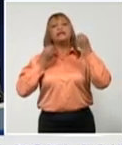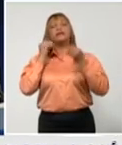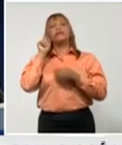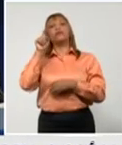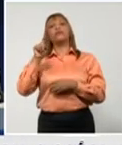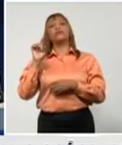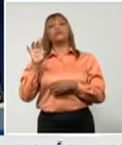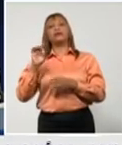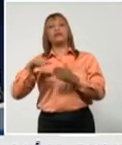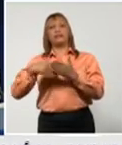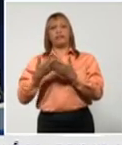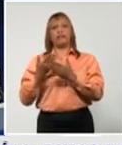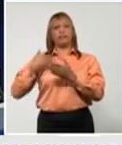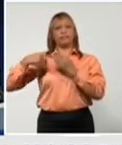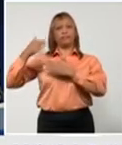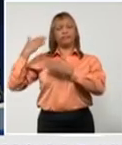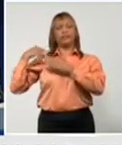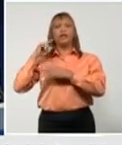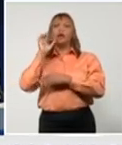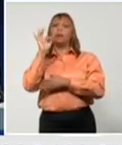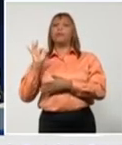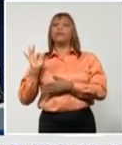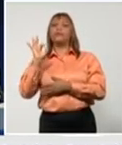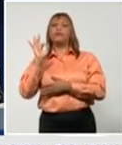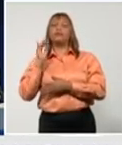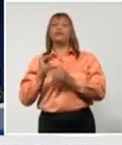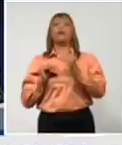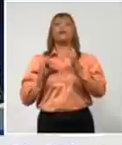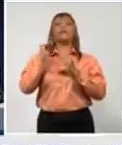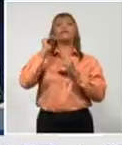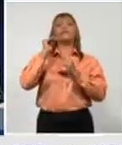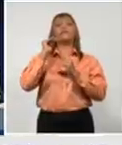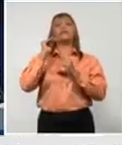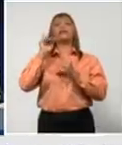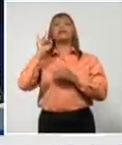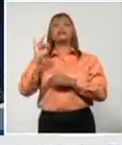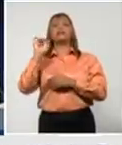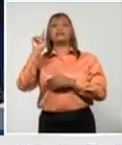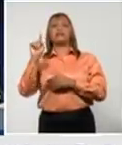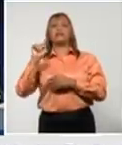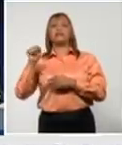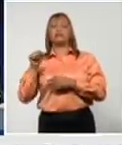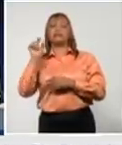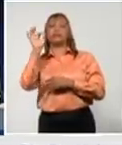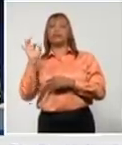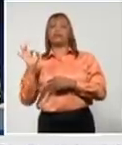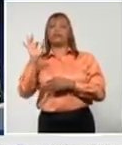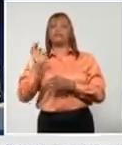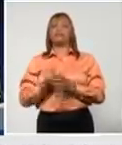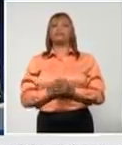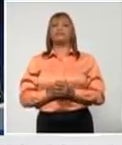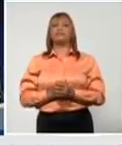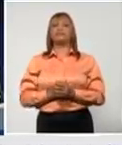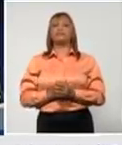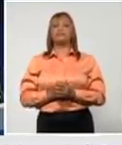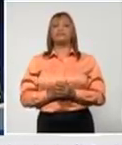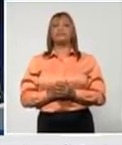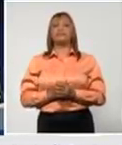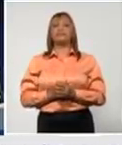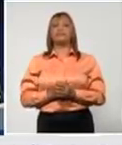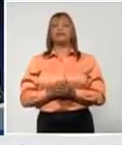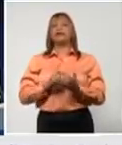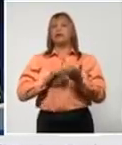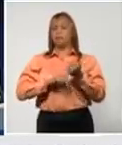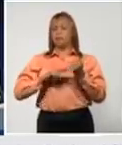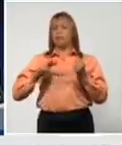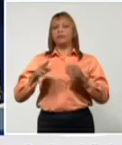15 días, este porciento se incrementa al 71%. Como yo dije, desde la provincia Granma,